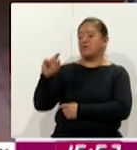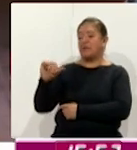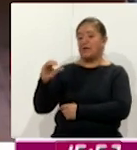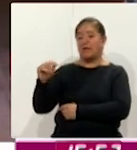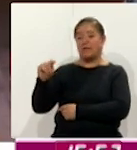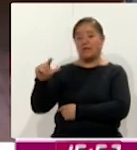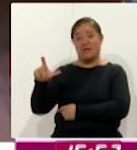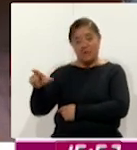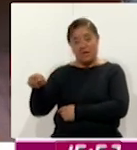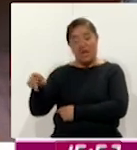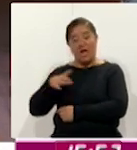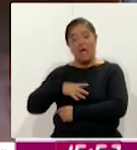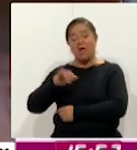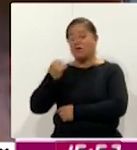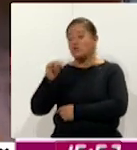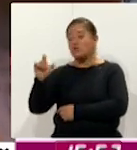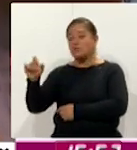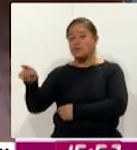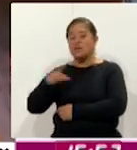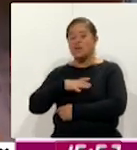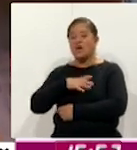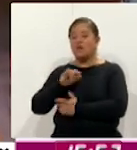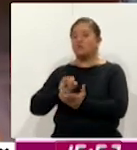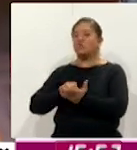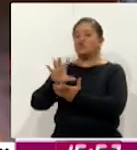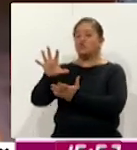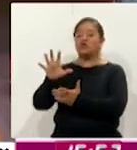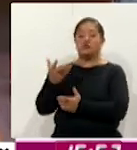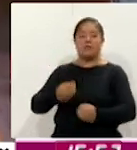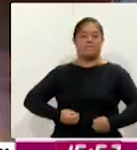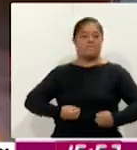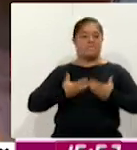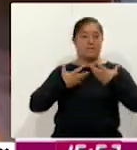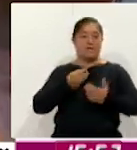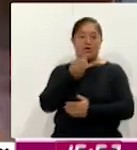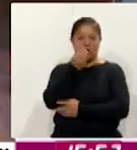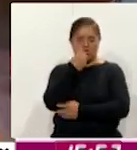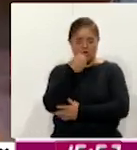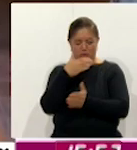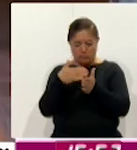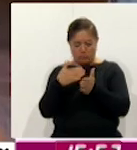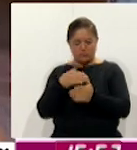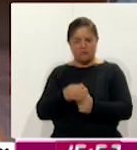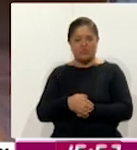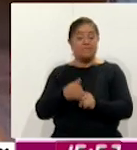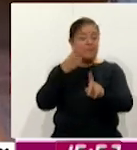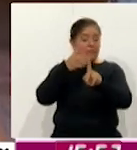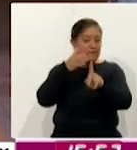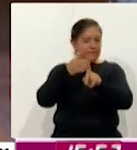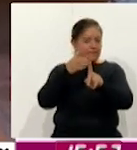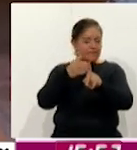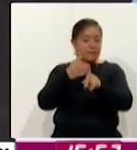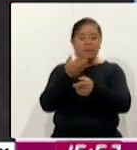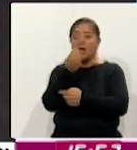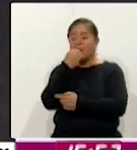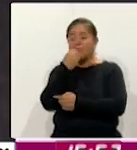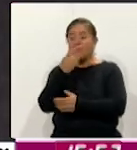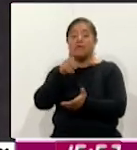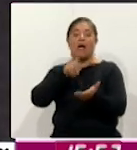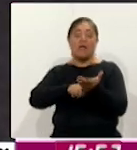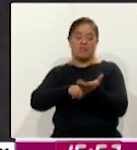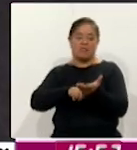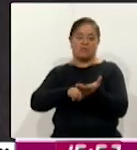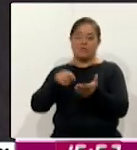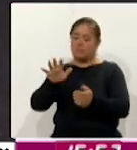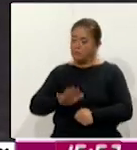julio vamos a tener una exposición llamada Vida y Cocina, que tiene que ver con la alimentación que hay